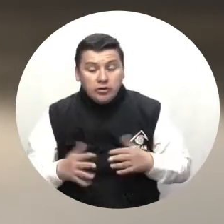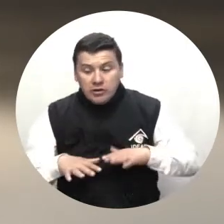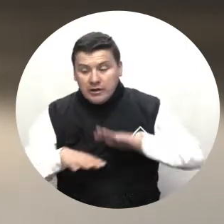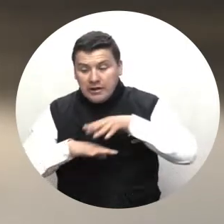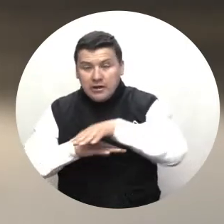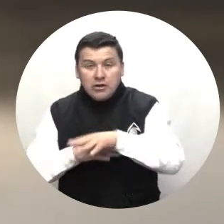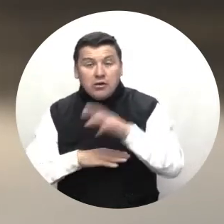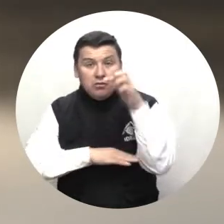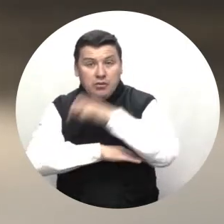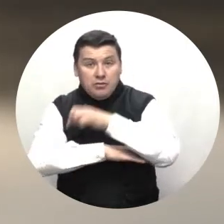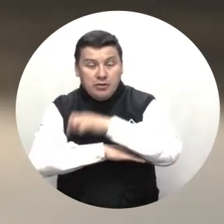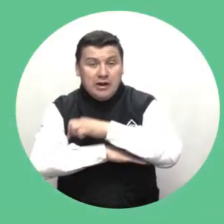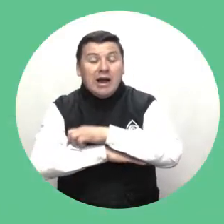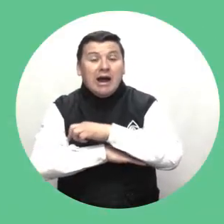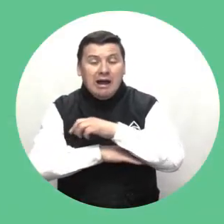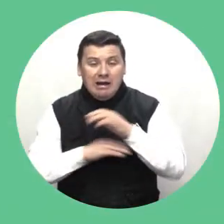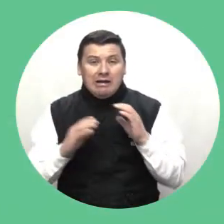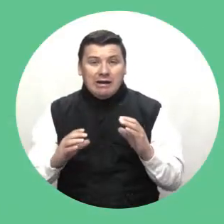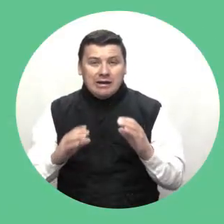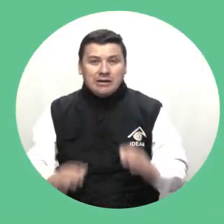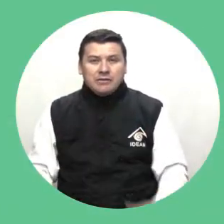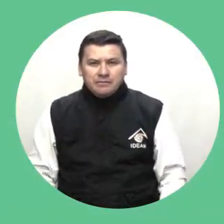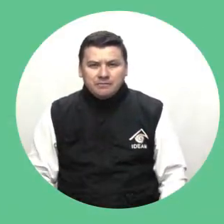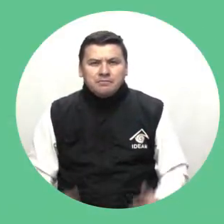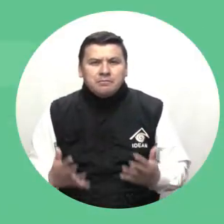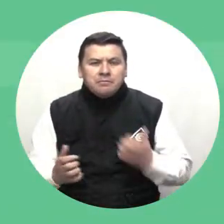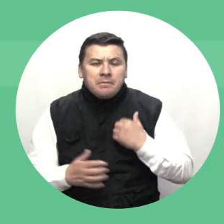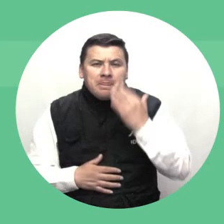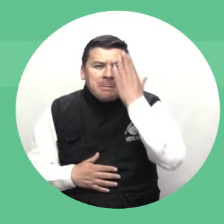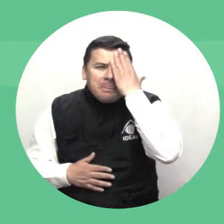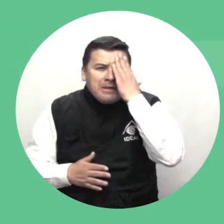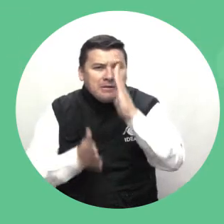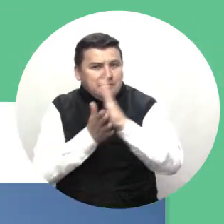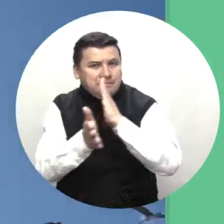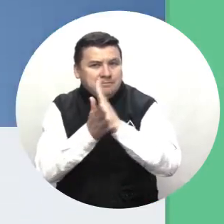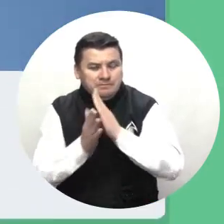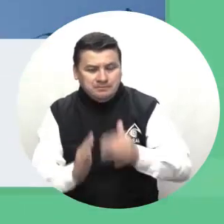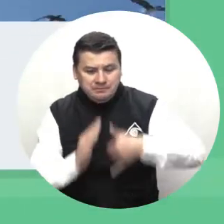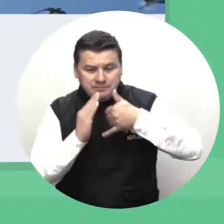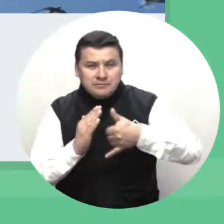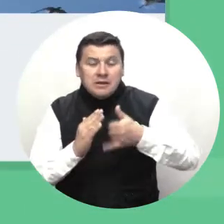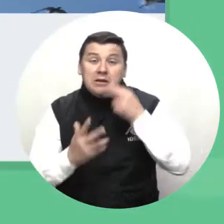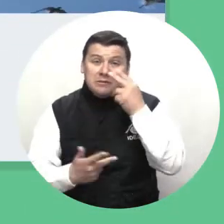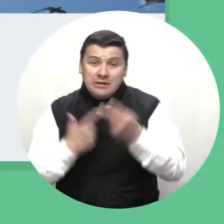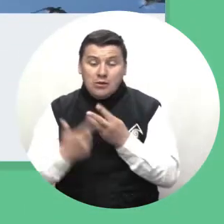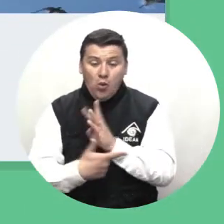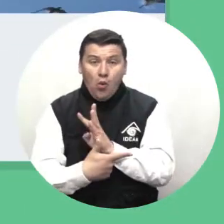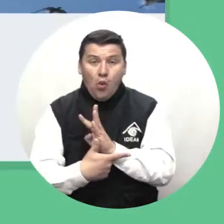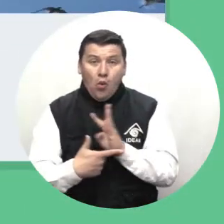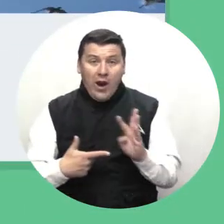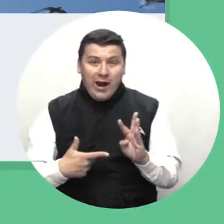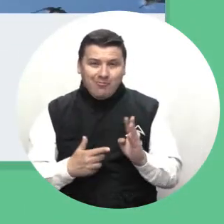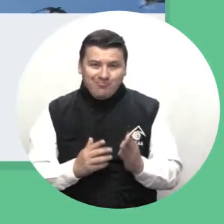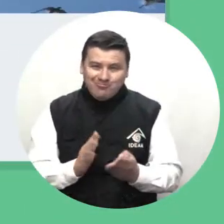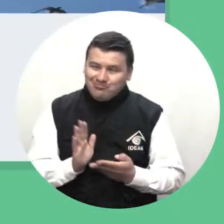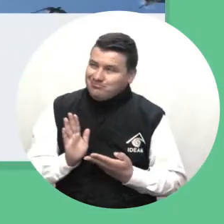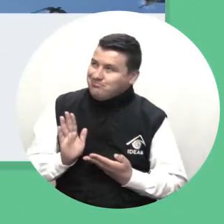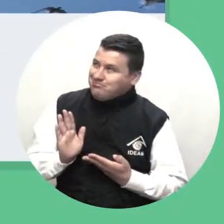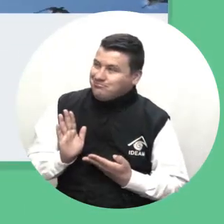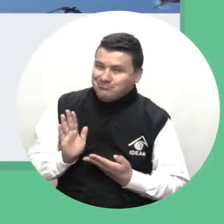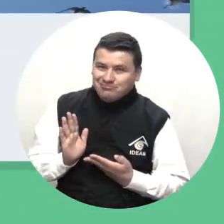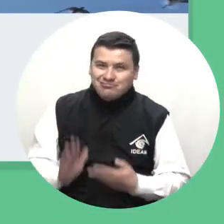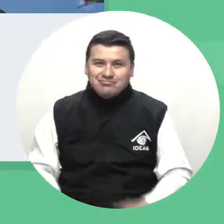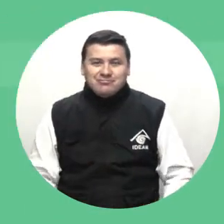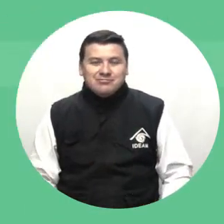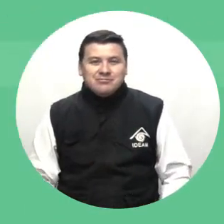ríos Putumayo y Caquetá. Para mayor información sobre el pronóstico del tiempo, visítenos en www.ideam